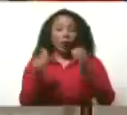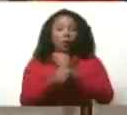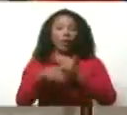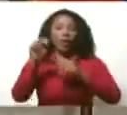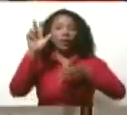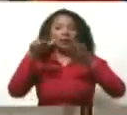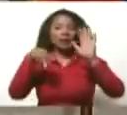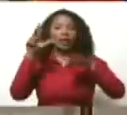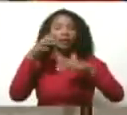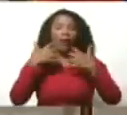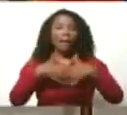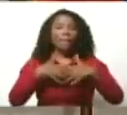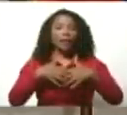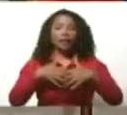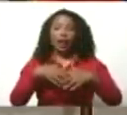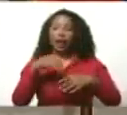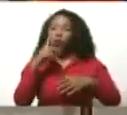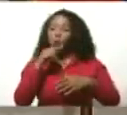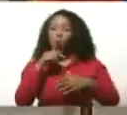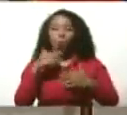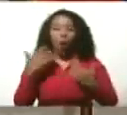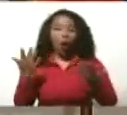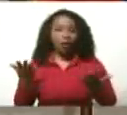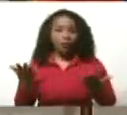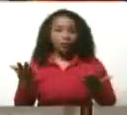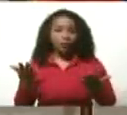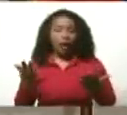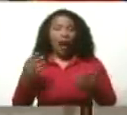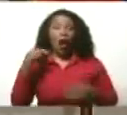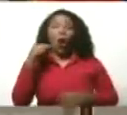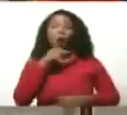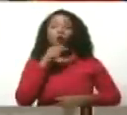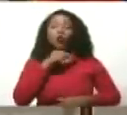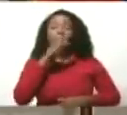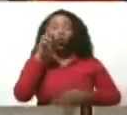empresas fantasmas que recibieron entre octubre